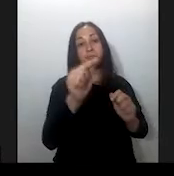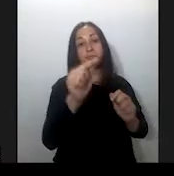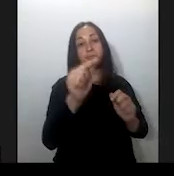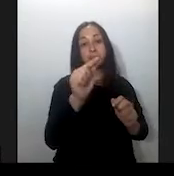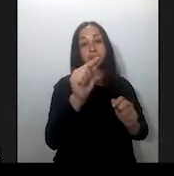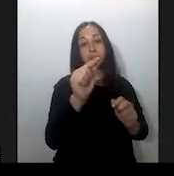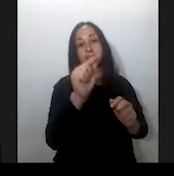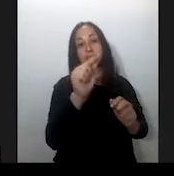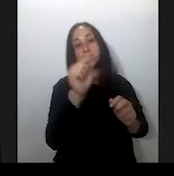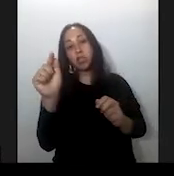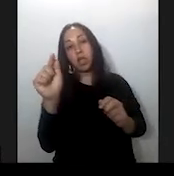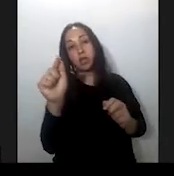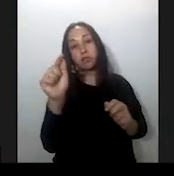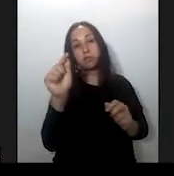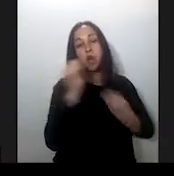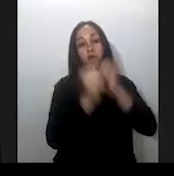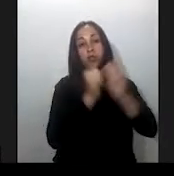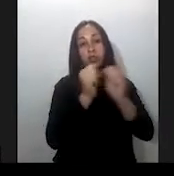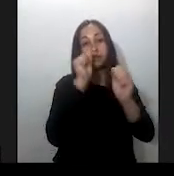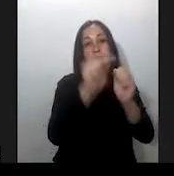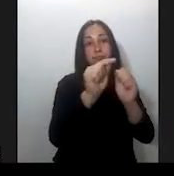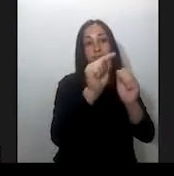voy a arrastrar para el costado.